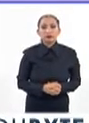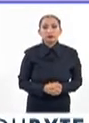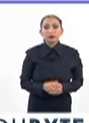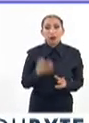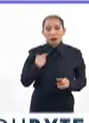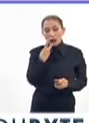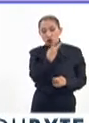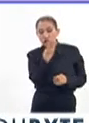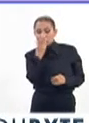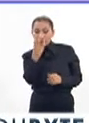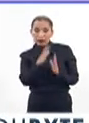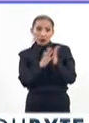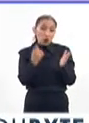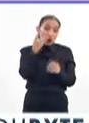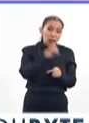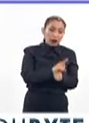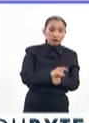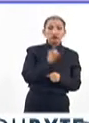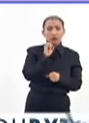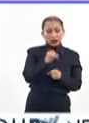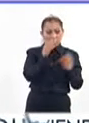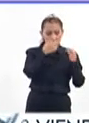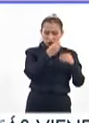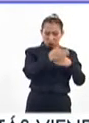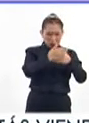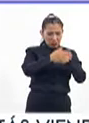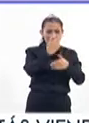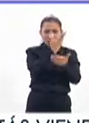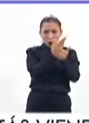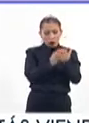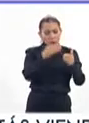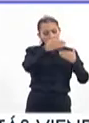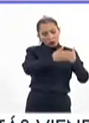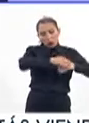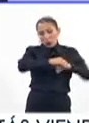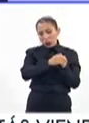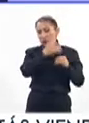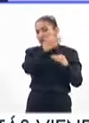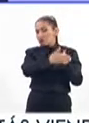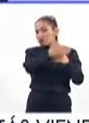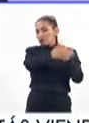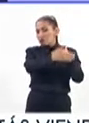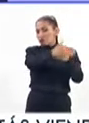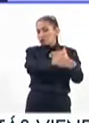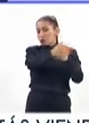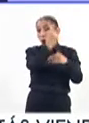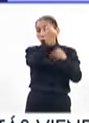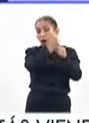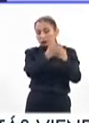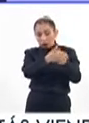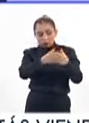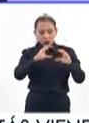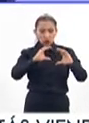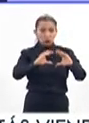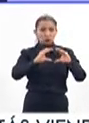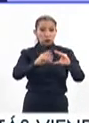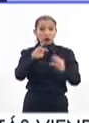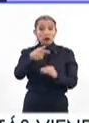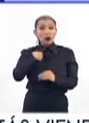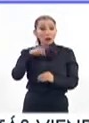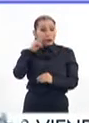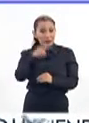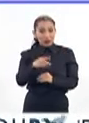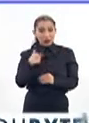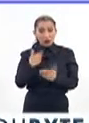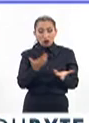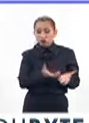te da para 2 o 3 a lo mejor un día, ¿no? Exacto. Sí, pues me ayuda mucho tener gente que me ayude como editor, ¿no? En el sentido de que